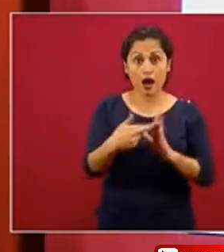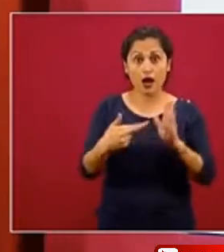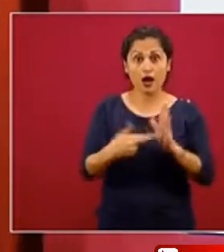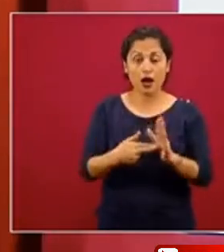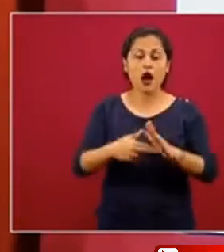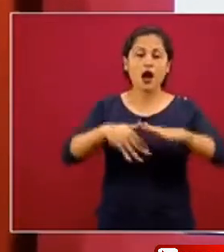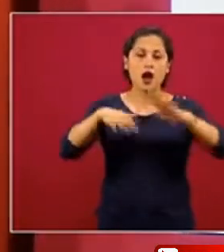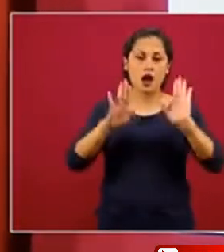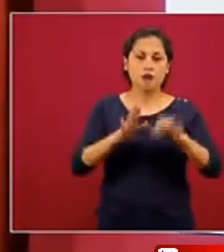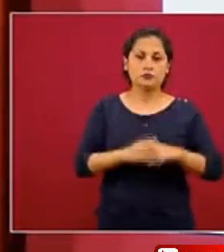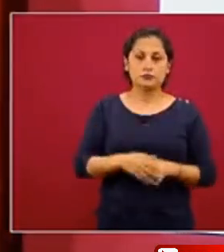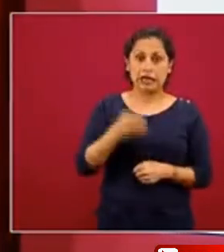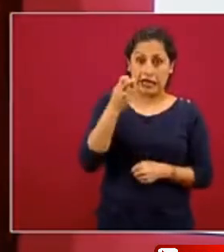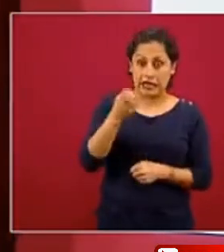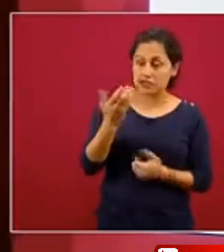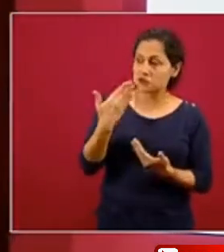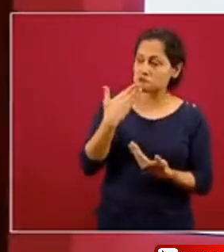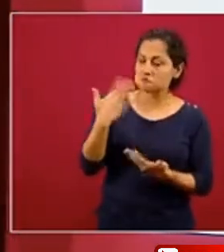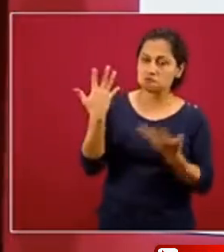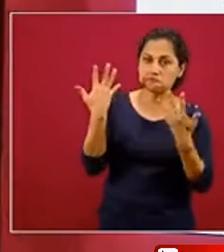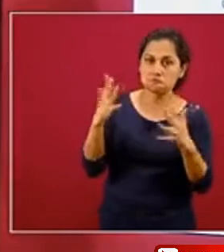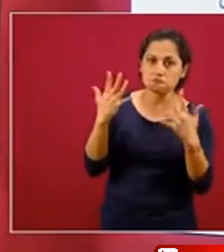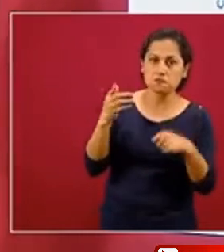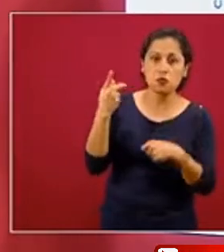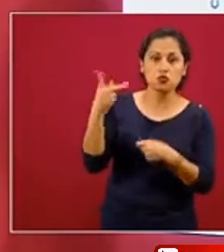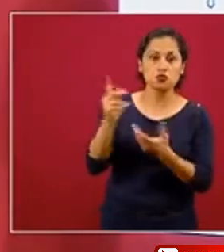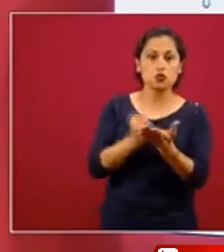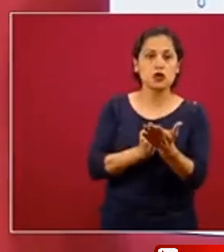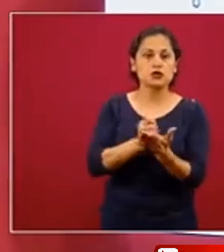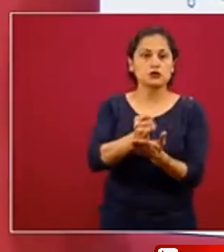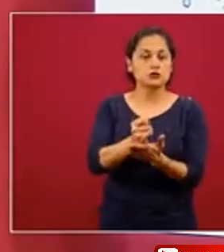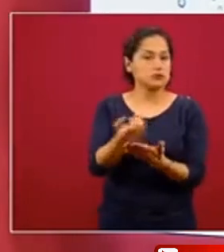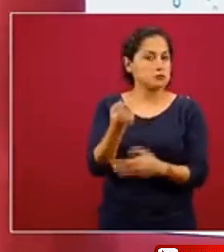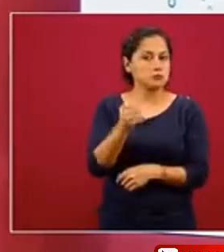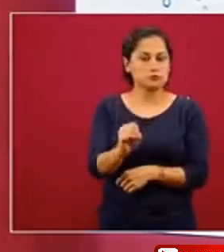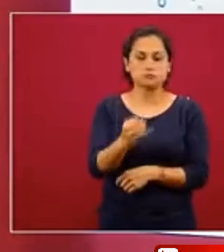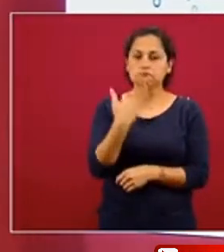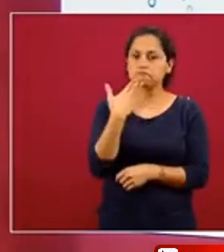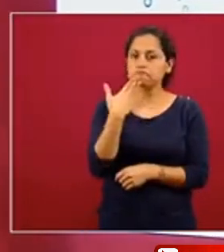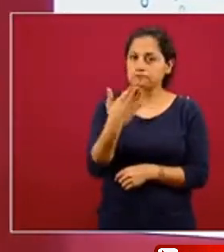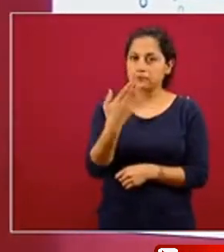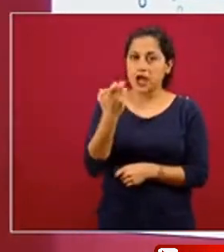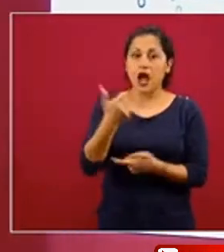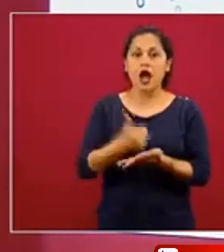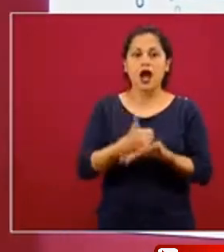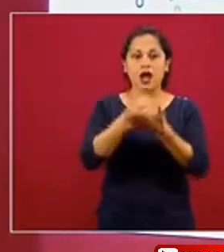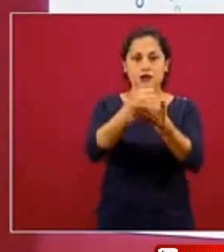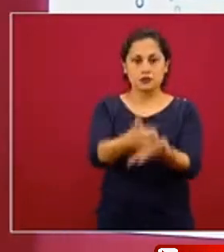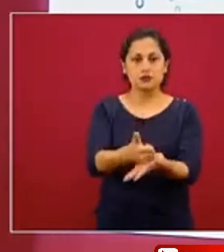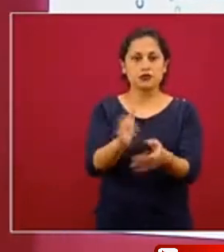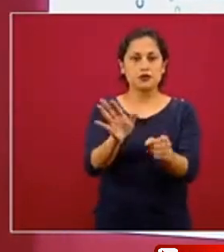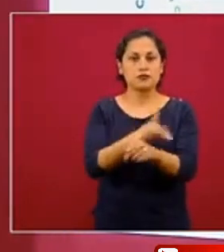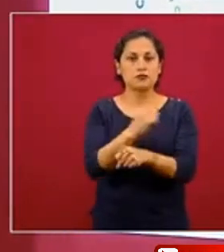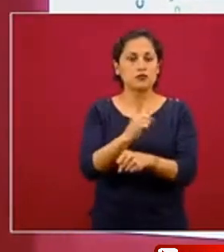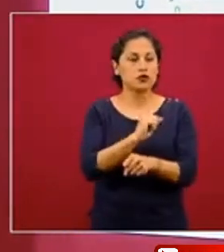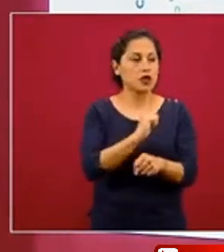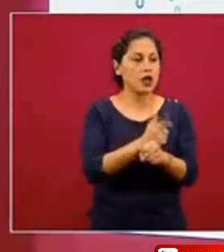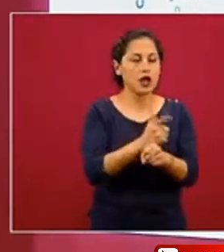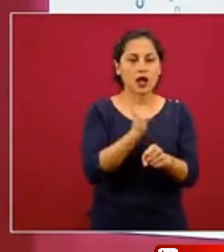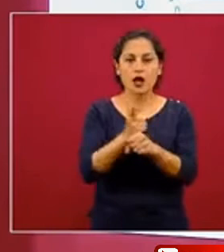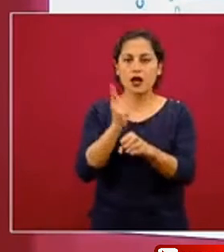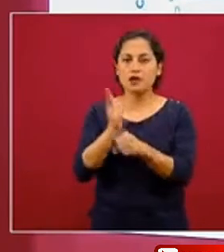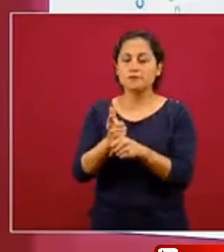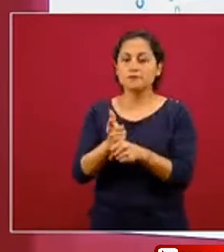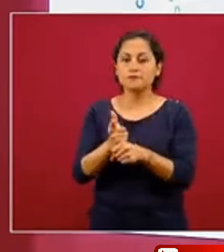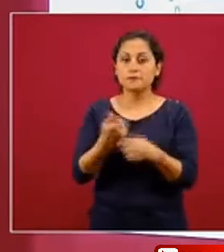decisiones ágiles, certeras y muy determinantes que se hacen cuando se piensa en la protección de la salud de